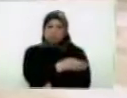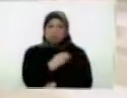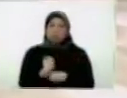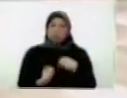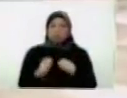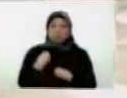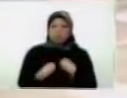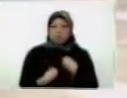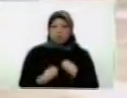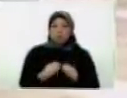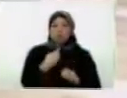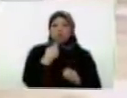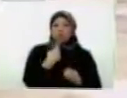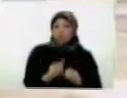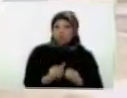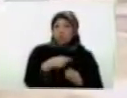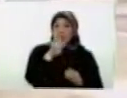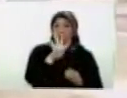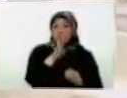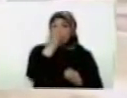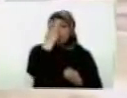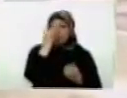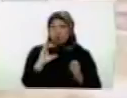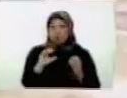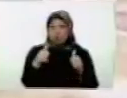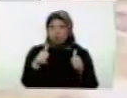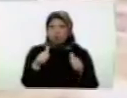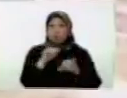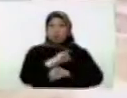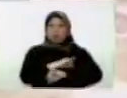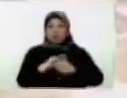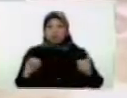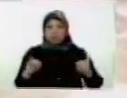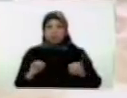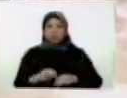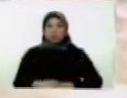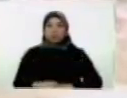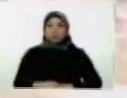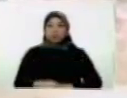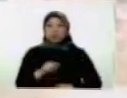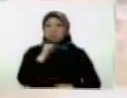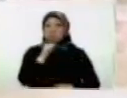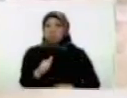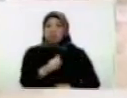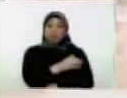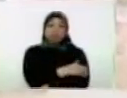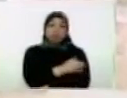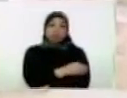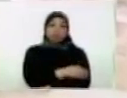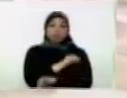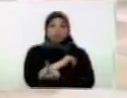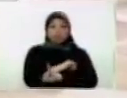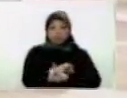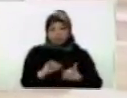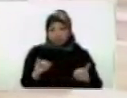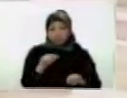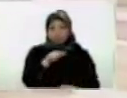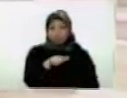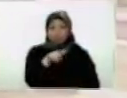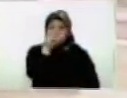¿Ah? Creo yo que terminaron muy mal ellos, se referían era a eso.